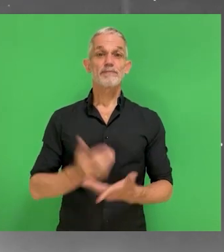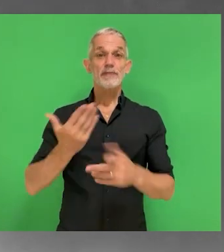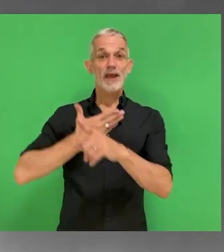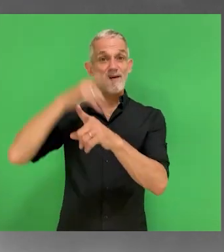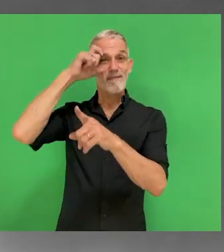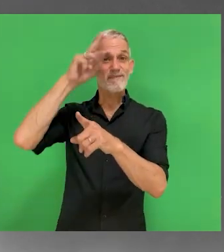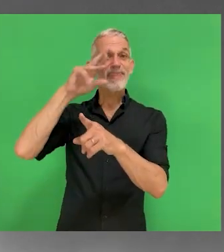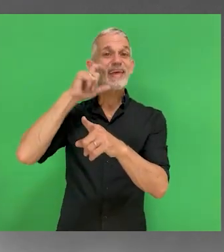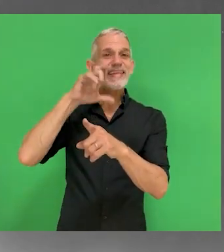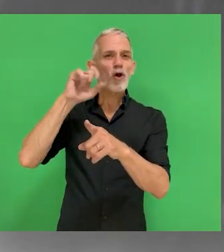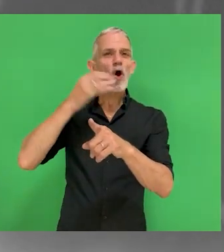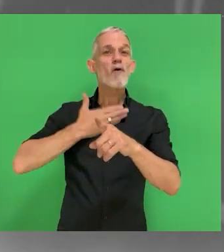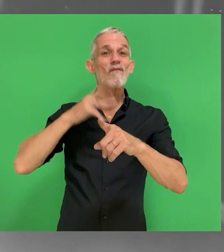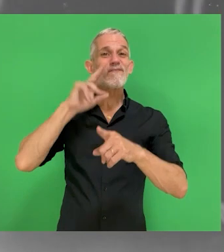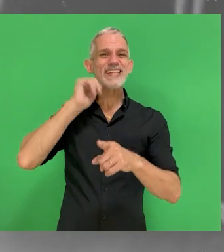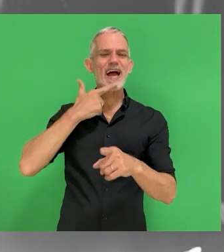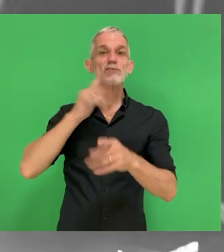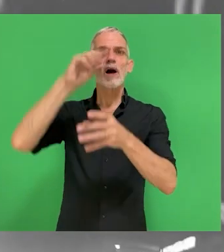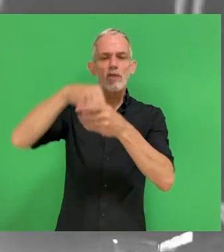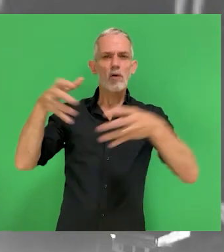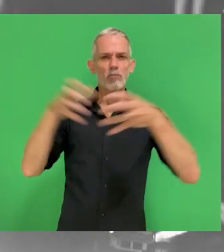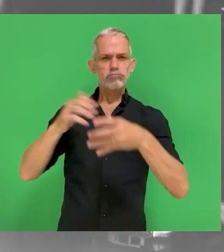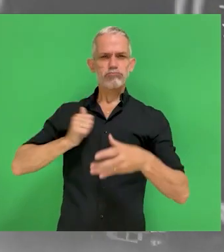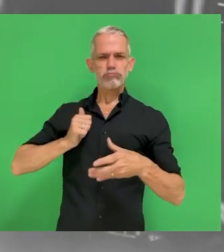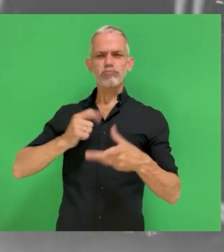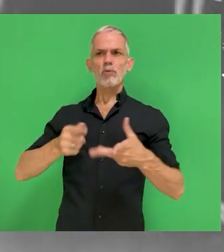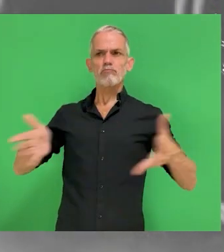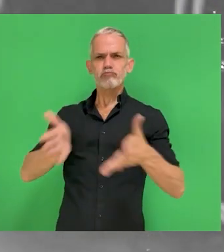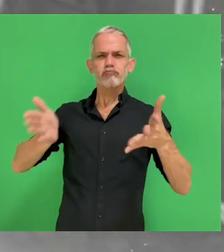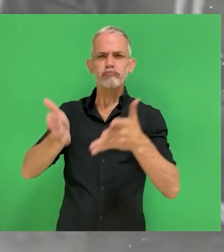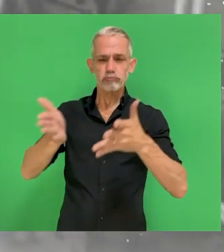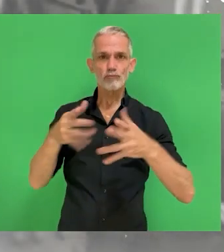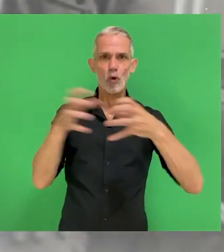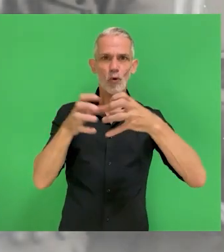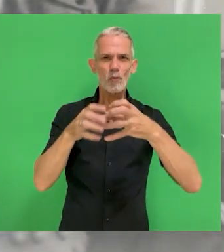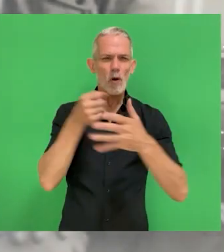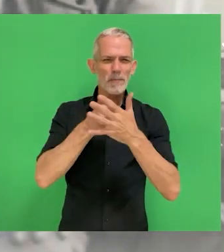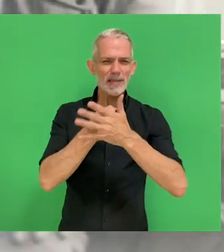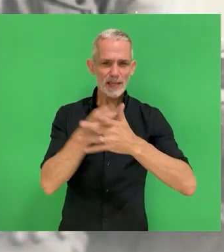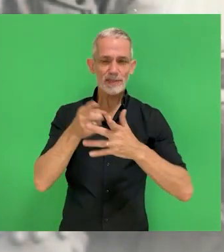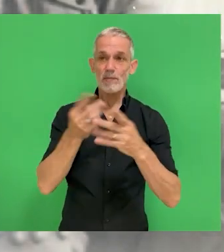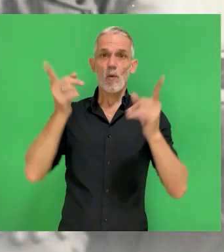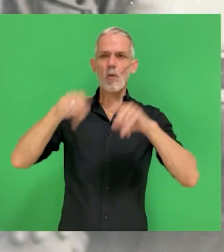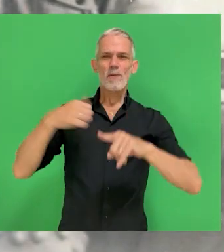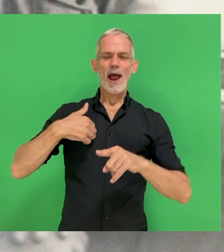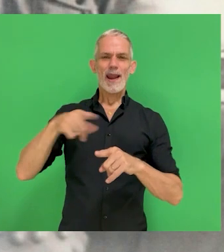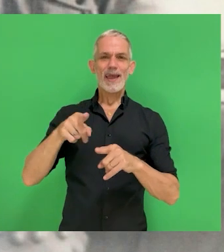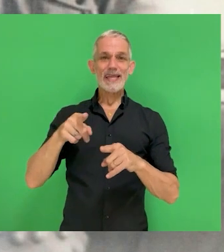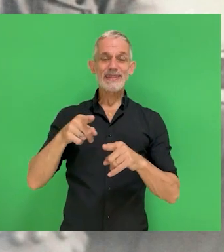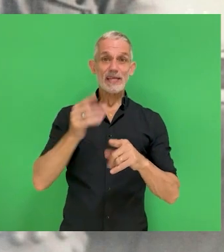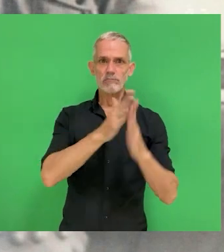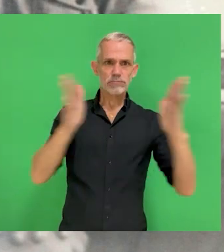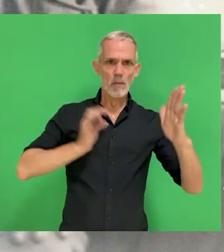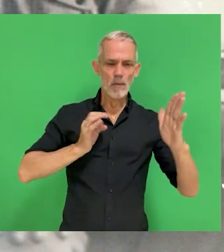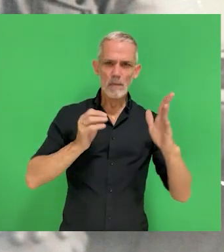Federico Frías formaba parte de las tropas especiales de agitación, grupos de militantes que volvían al país en plena